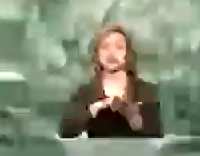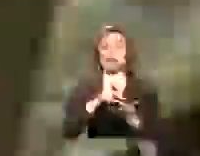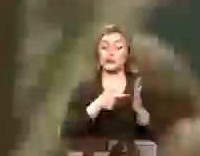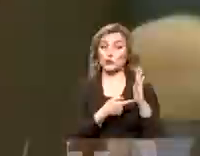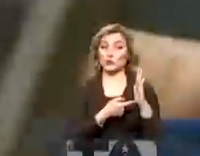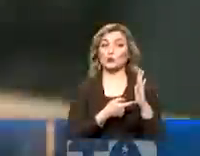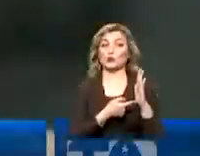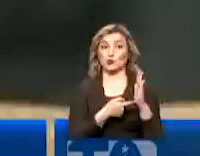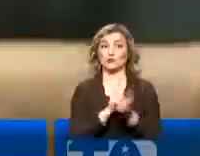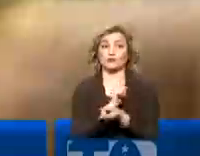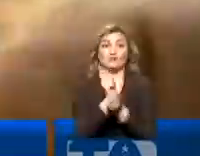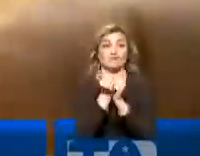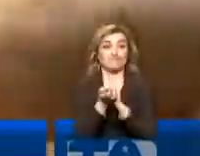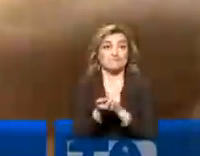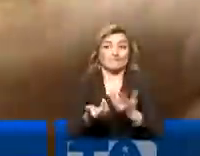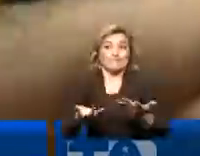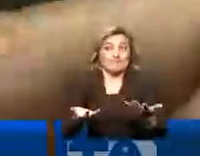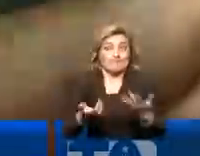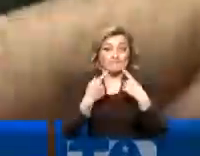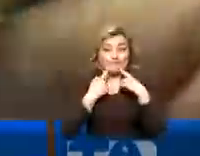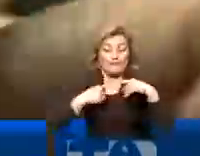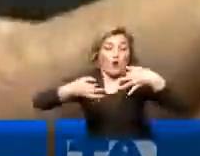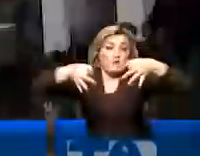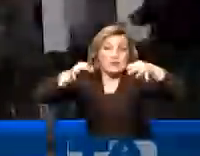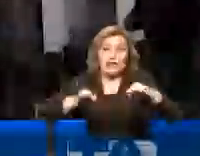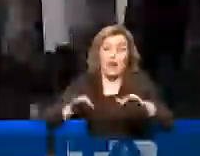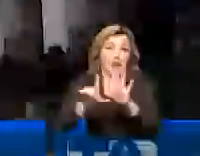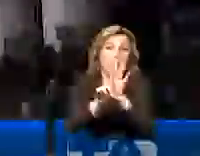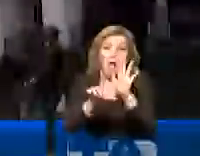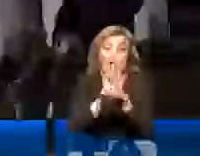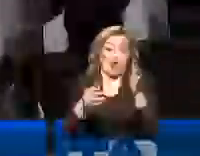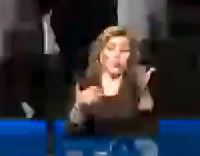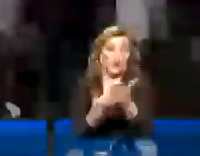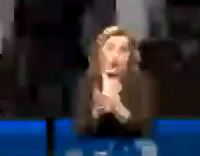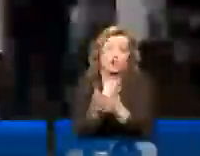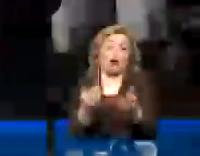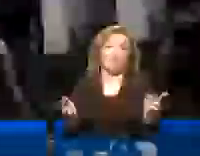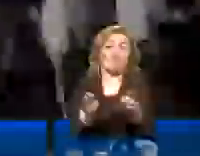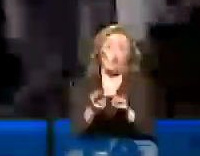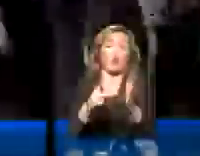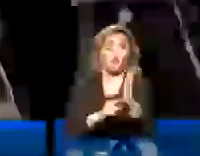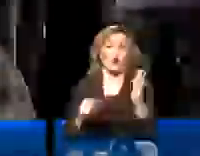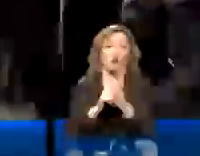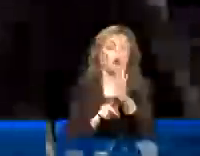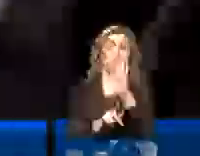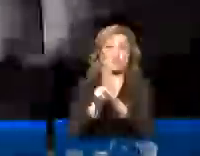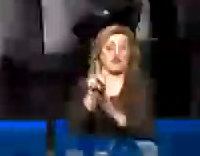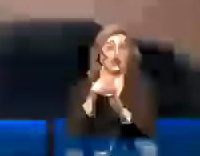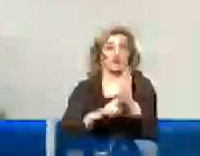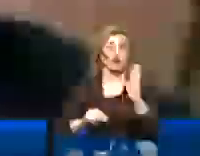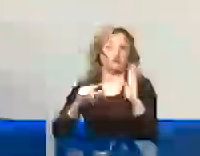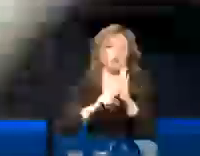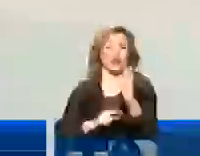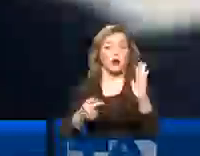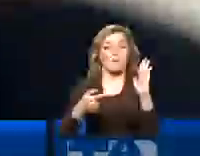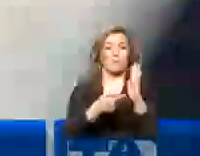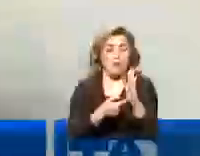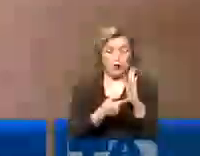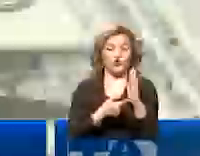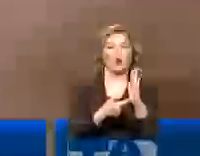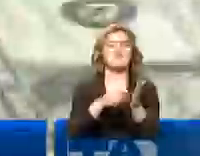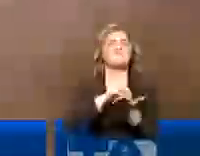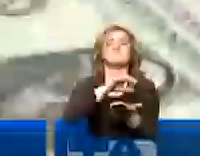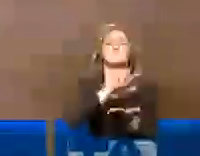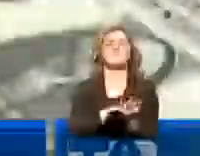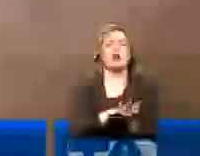y cambios en esta materia luego de la promulgación en el registro oficial de la Ley de Simplicidad y Progresividad Tributaria. El impuesto a la renta se aplica